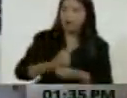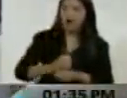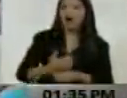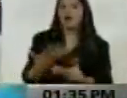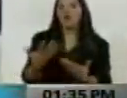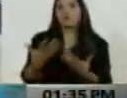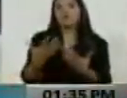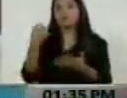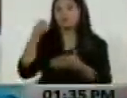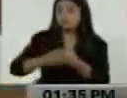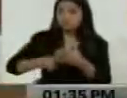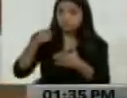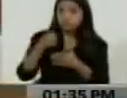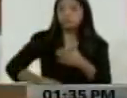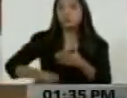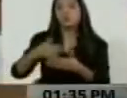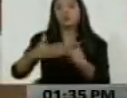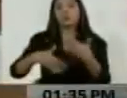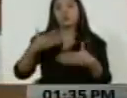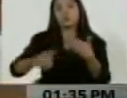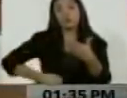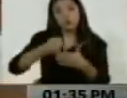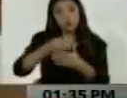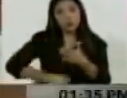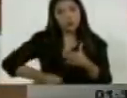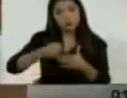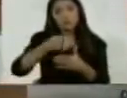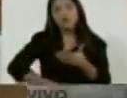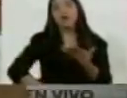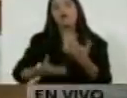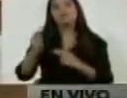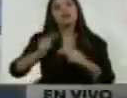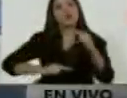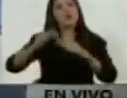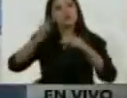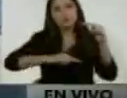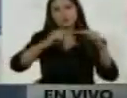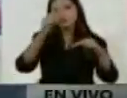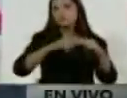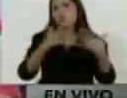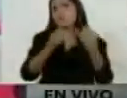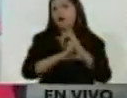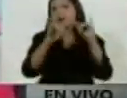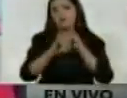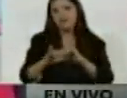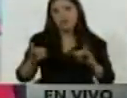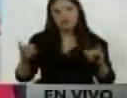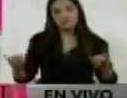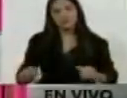de perseverancia, de lucha, de construcción de espacios para la felicidad social.